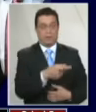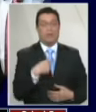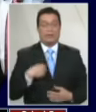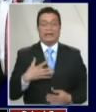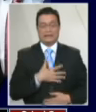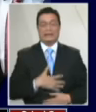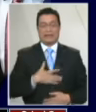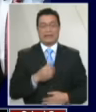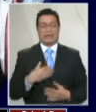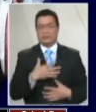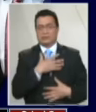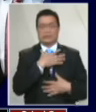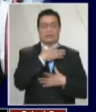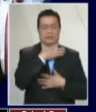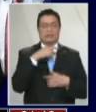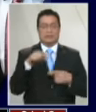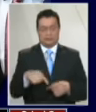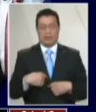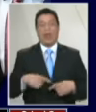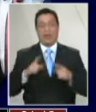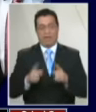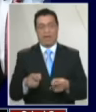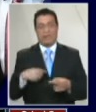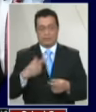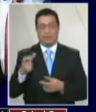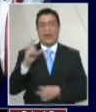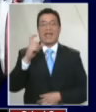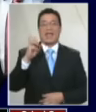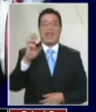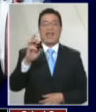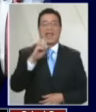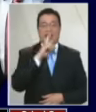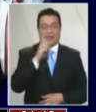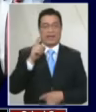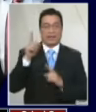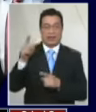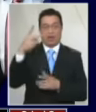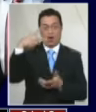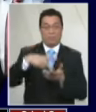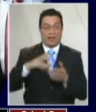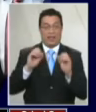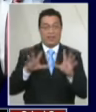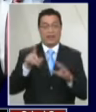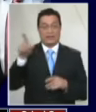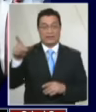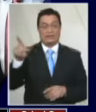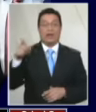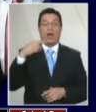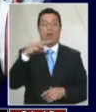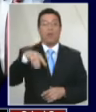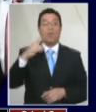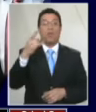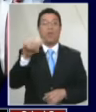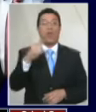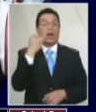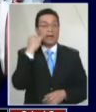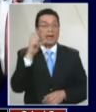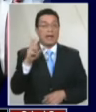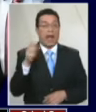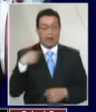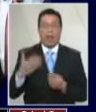sintió agobiado y por eso tuvo que recurrir al gerente general de corpesca en 2010 Francisco Mujica para que lo